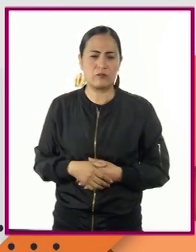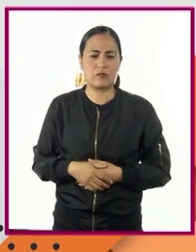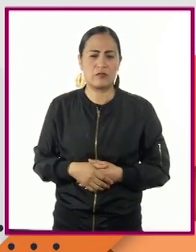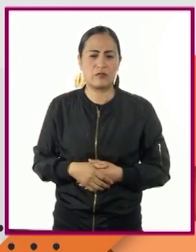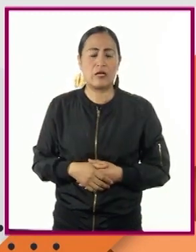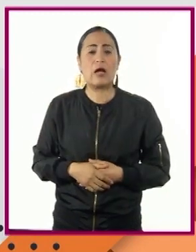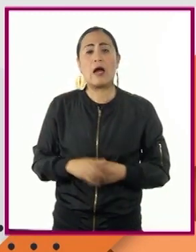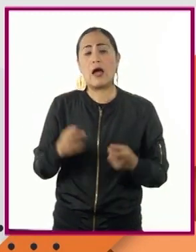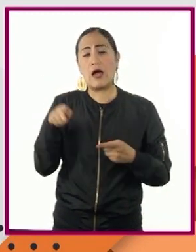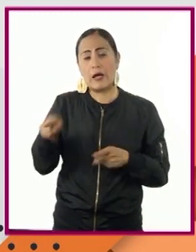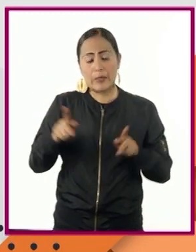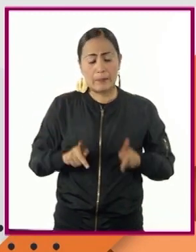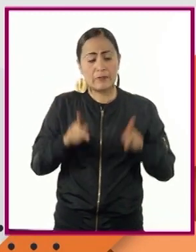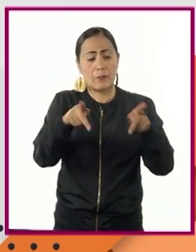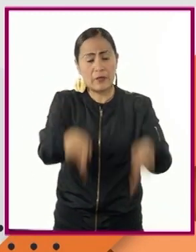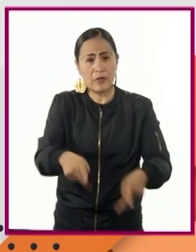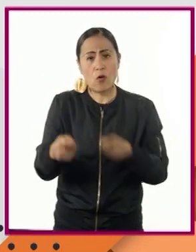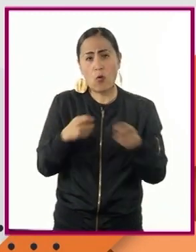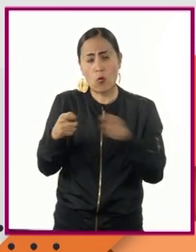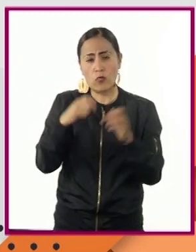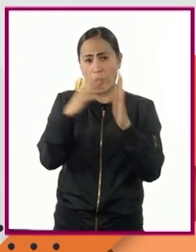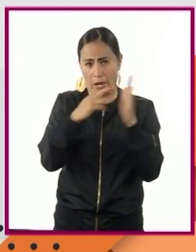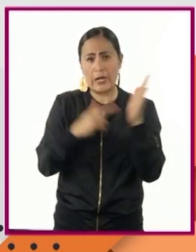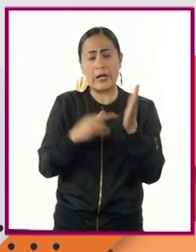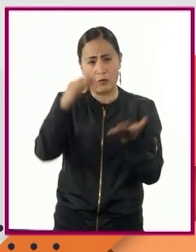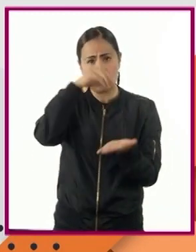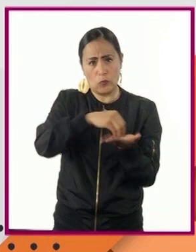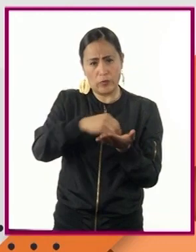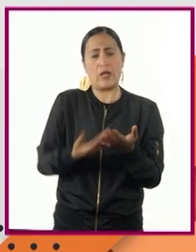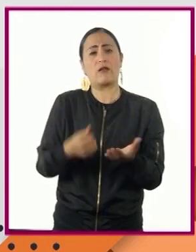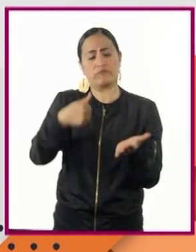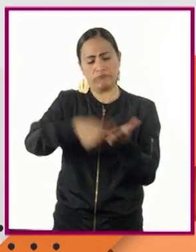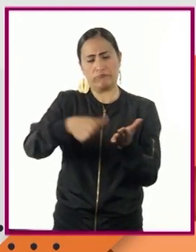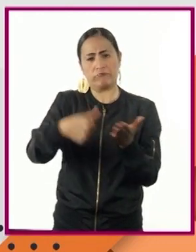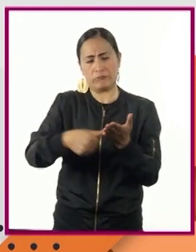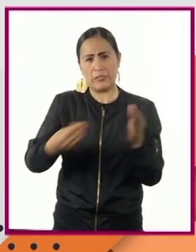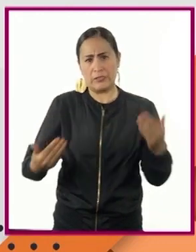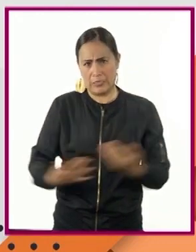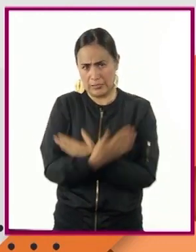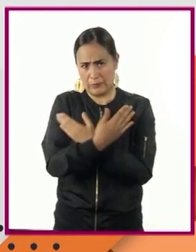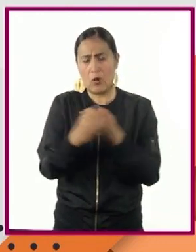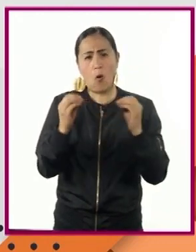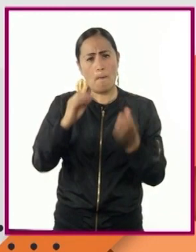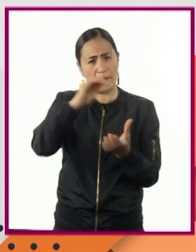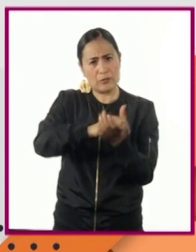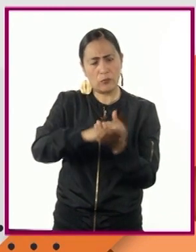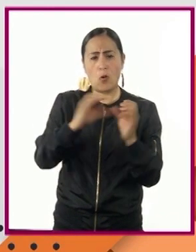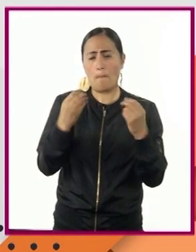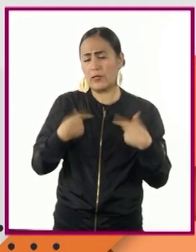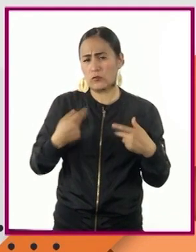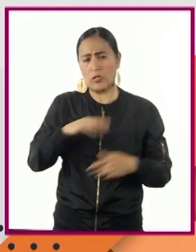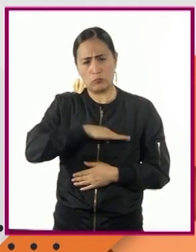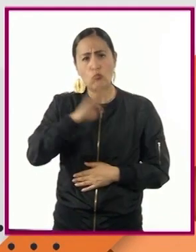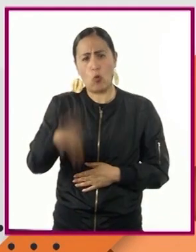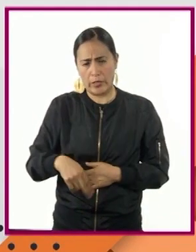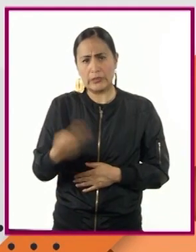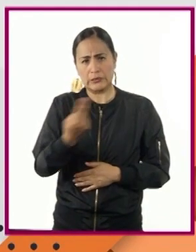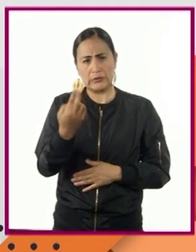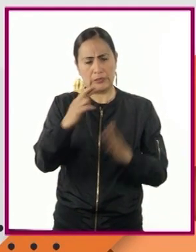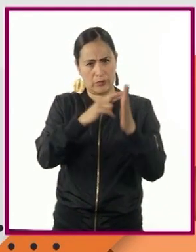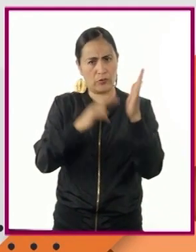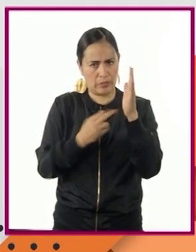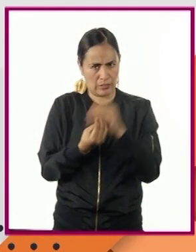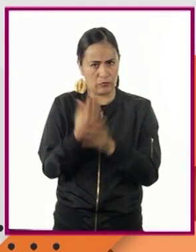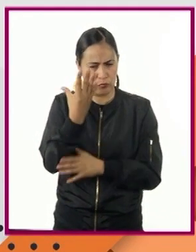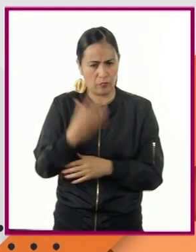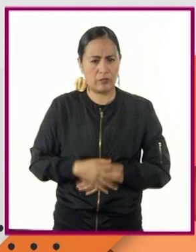los cementerios y el registro del nacimiento, matrimonio y muerte de los individuos. El Congreso Constituyente